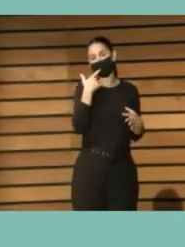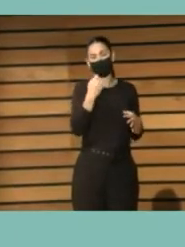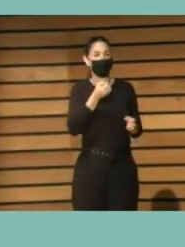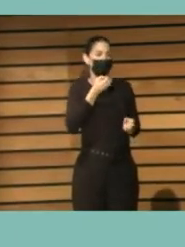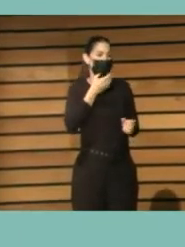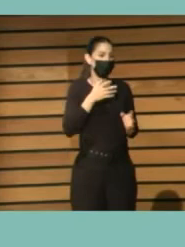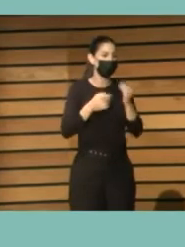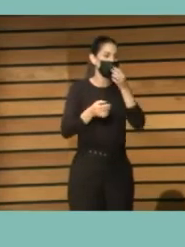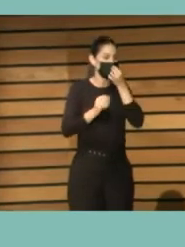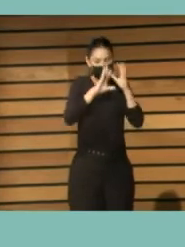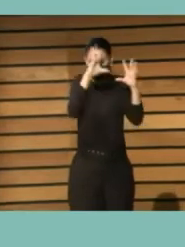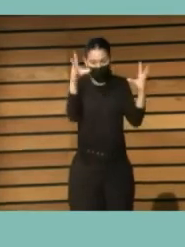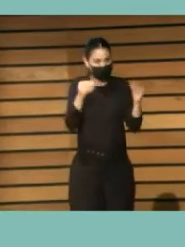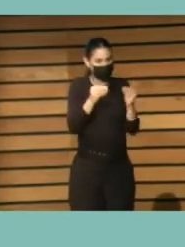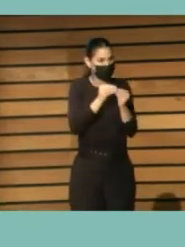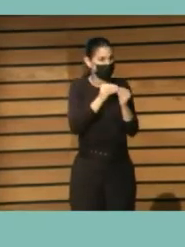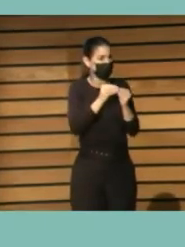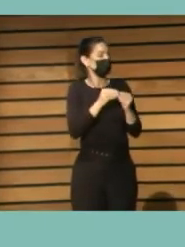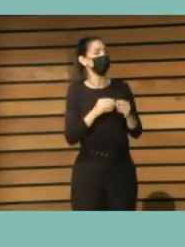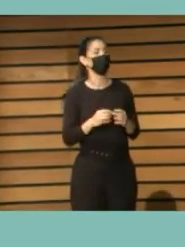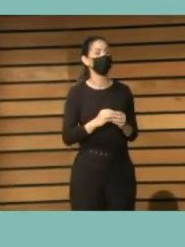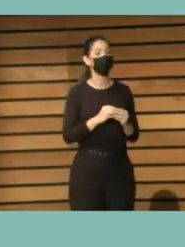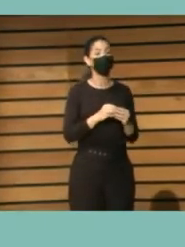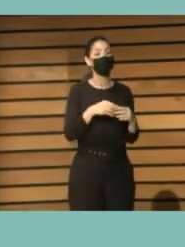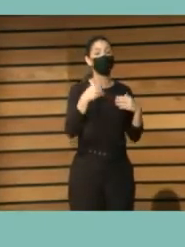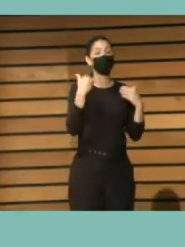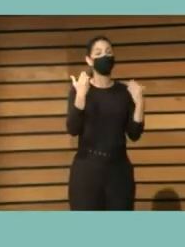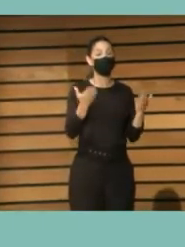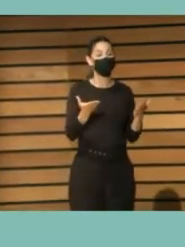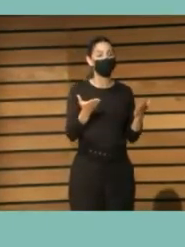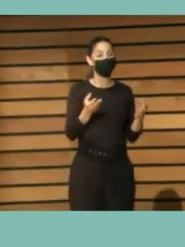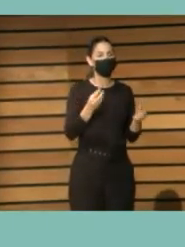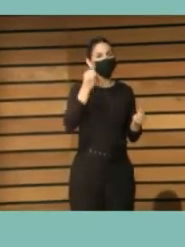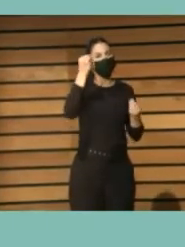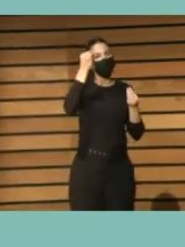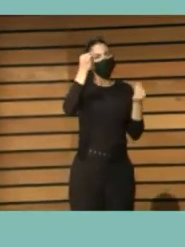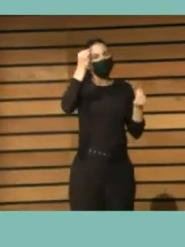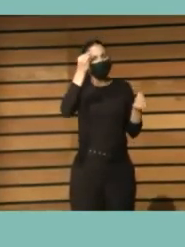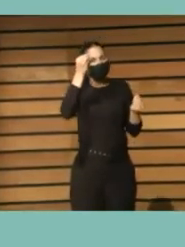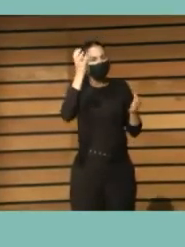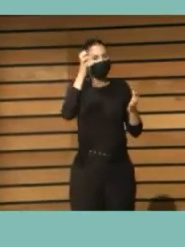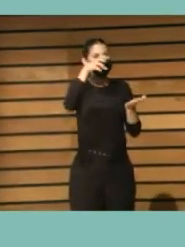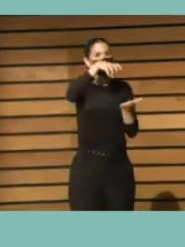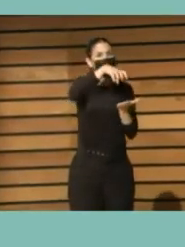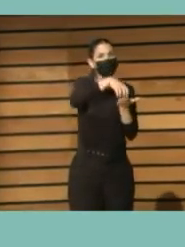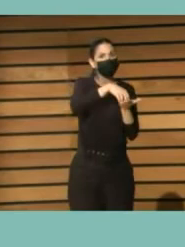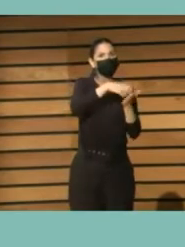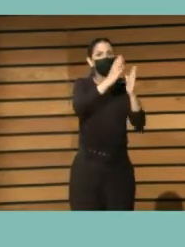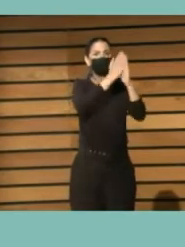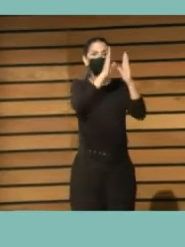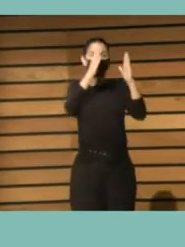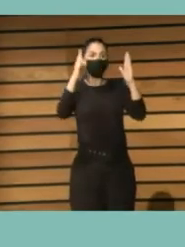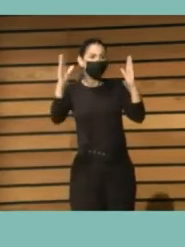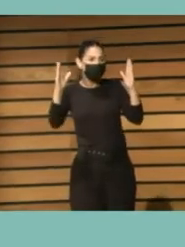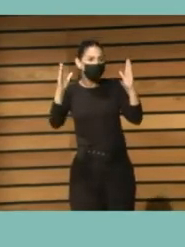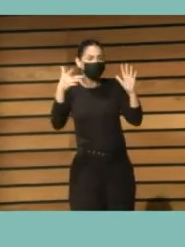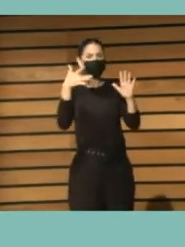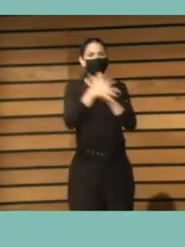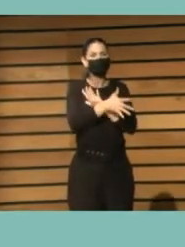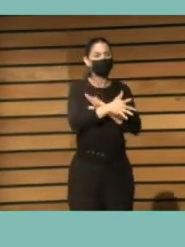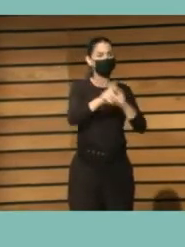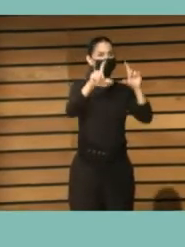muy resumido, que se crea como un pensamiento común de lo que es una institución,